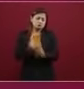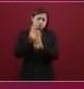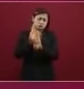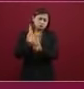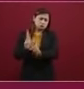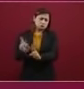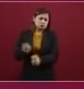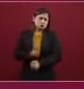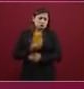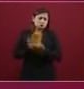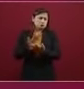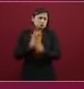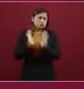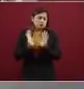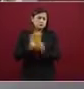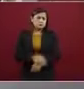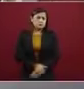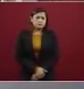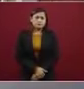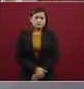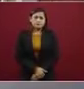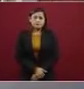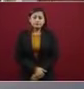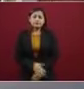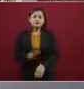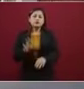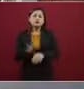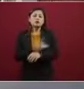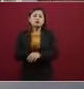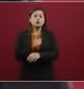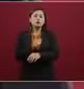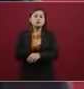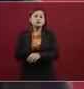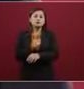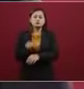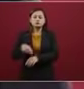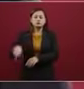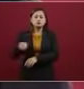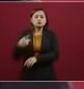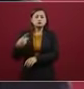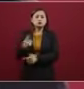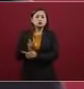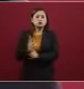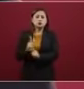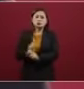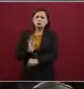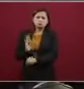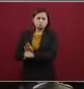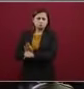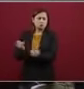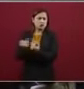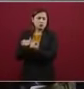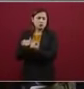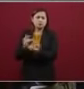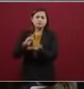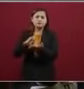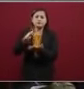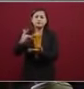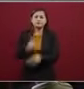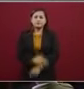expresarse, porque tenemos que garantizar las libertades. Muchas gracias. Ahora